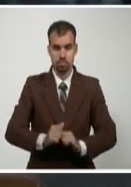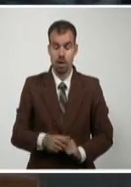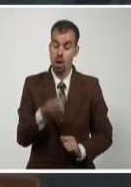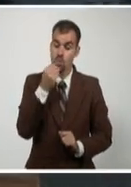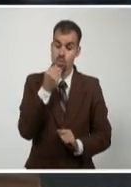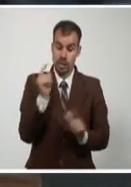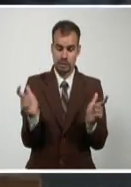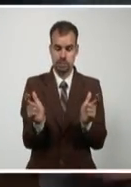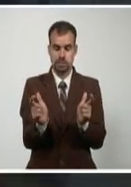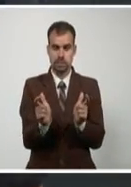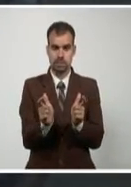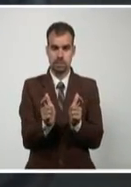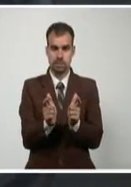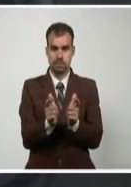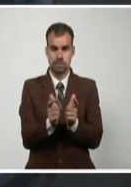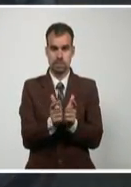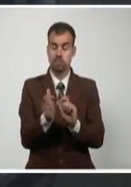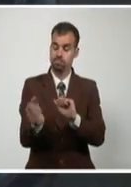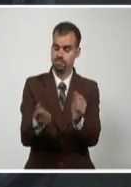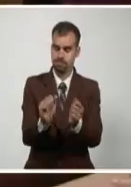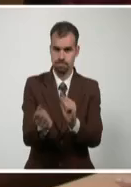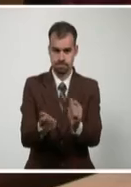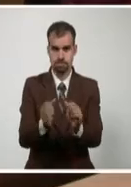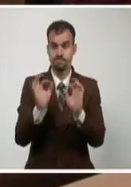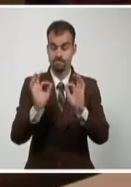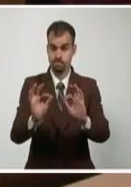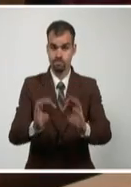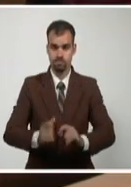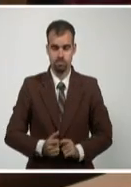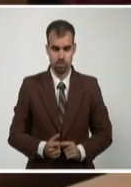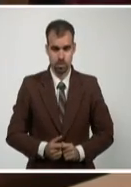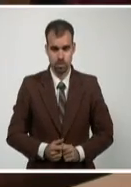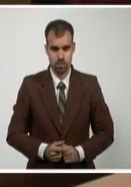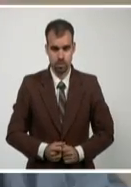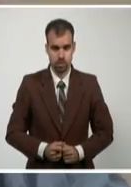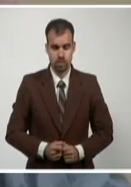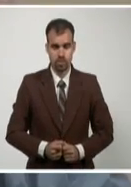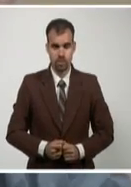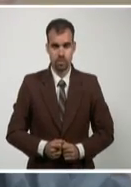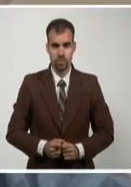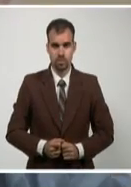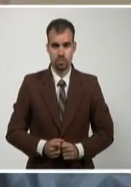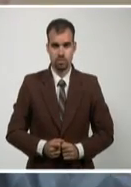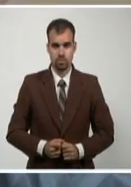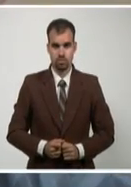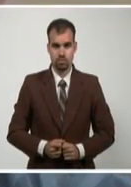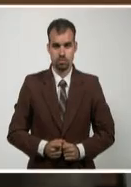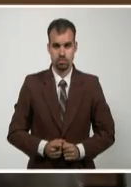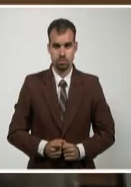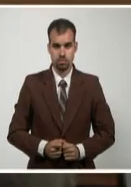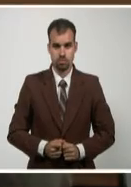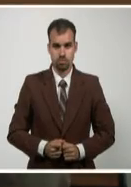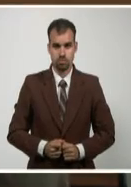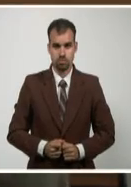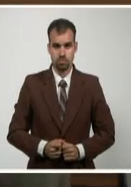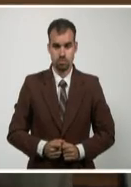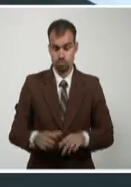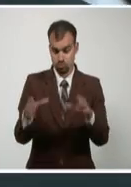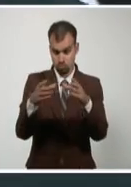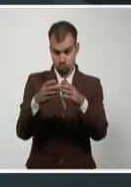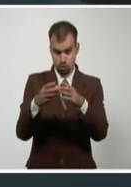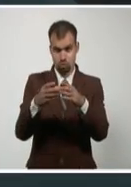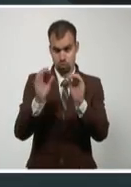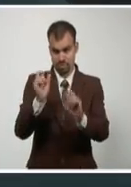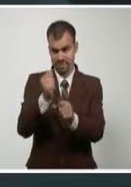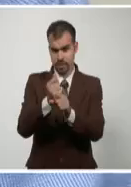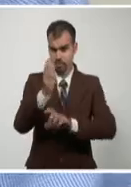situación puntual que estamos atravesando. El Grupo Temporal de Trabajo para el Enfrentamiento y el Control del Nuevo Coronavirus, ante